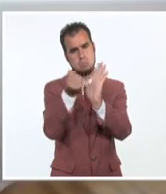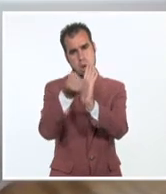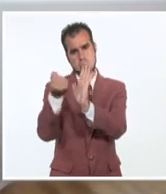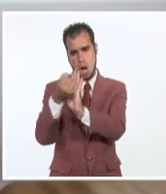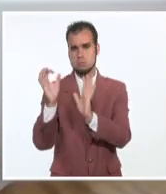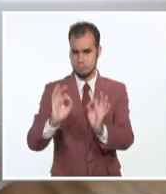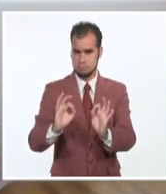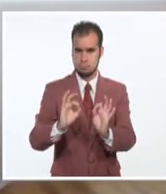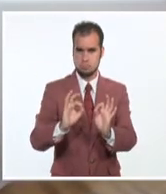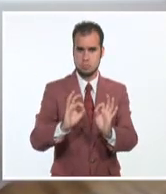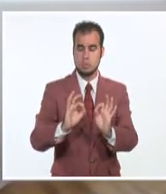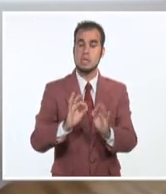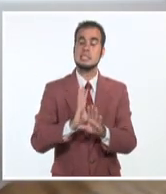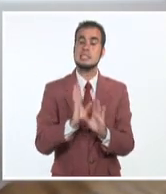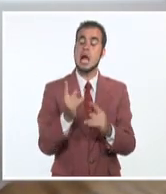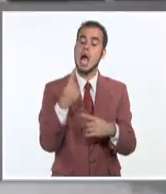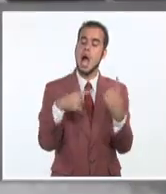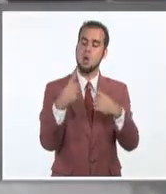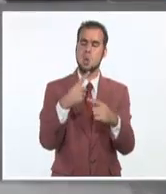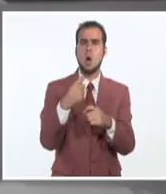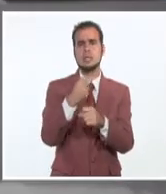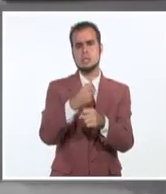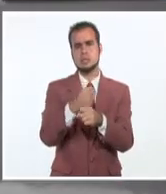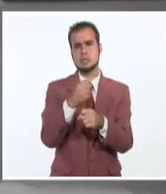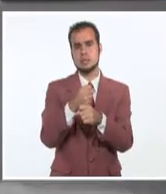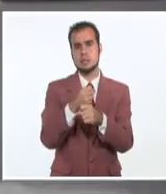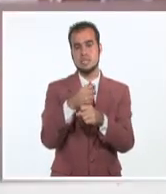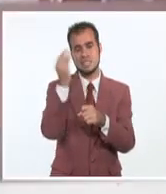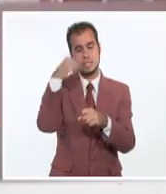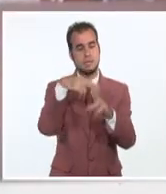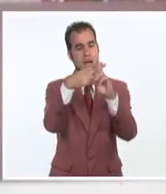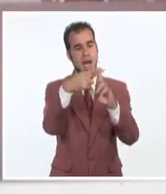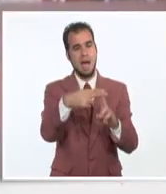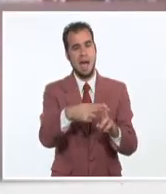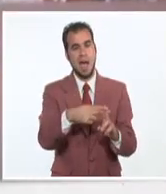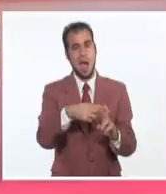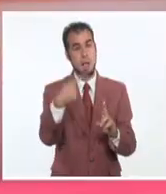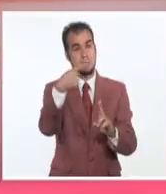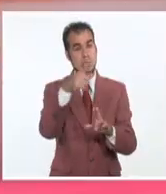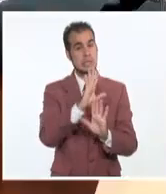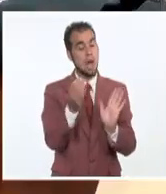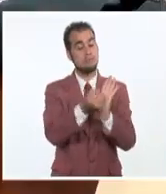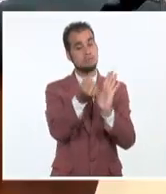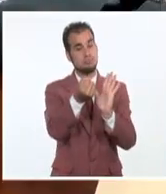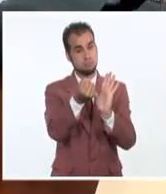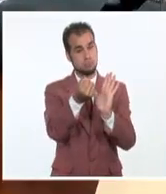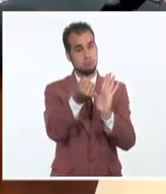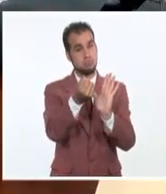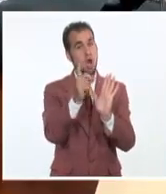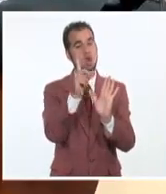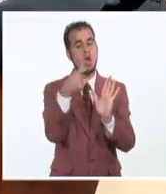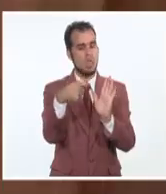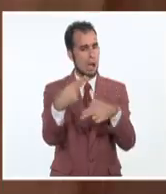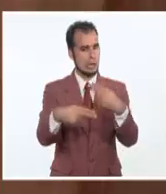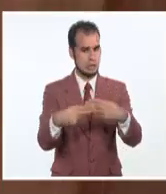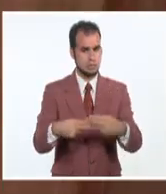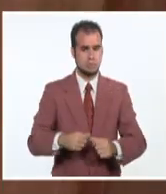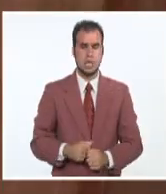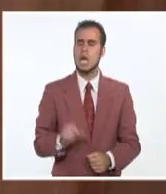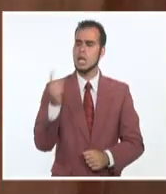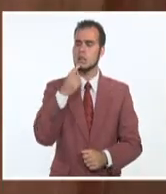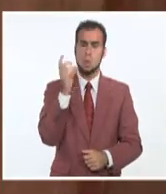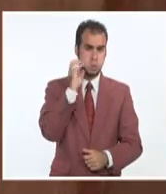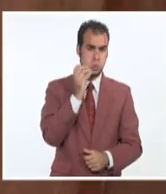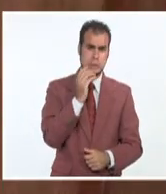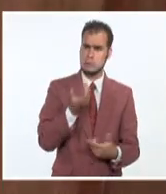se podrán ejercer las actividades que aparecen en la lista negativa ya aprobada. Según precisó Marrero Cruz, como parte